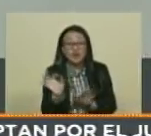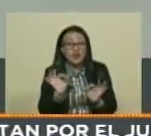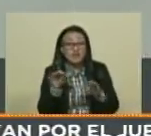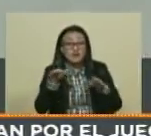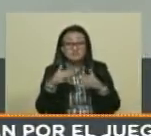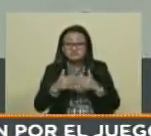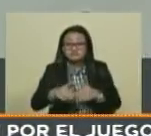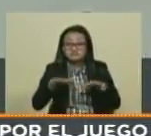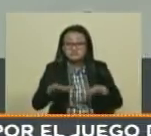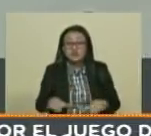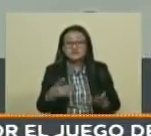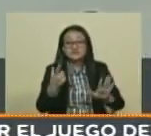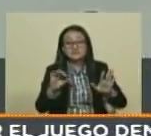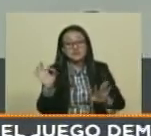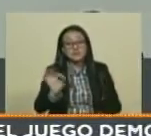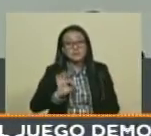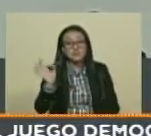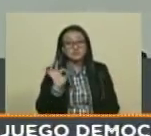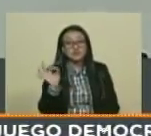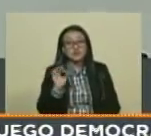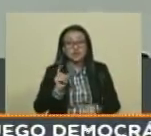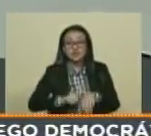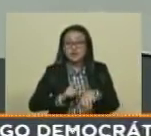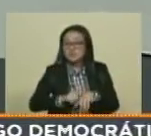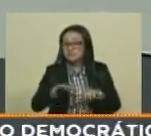estuvo parada el 60% del tiempo.